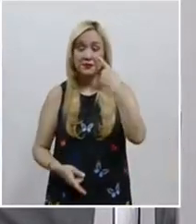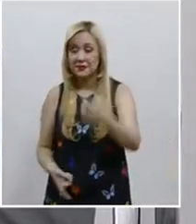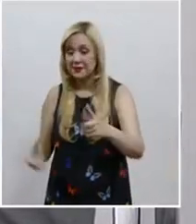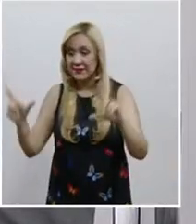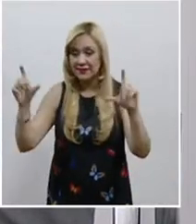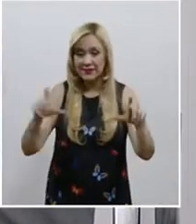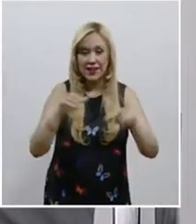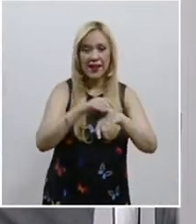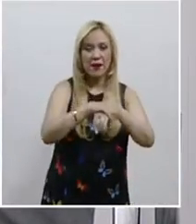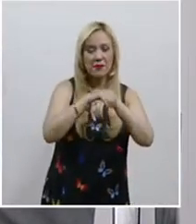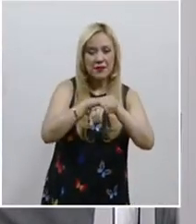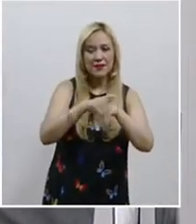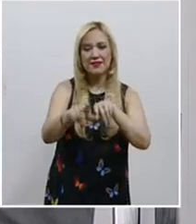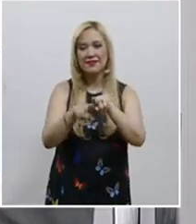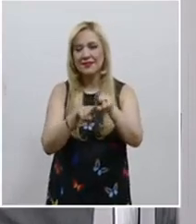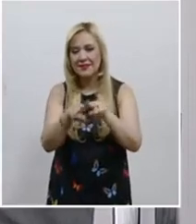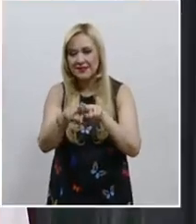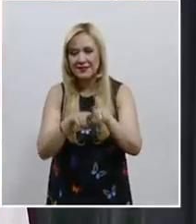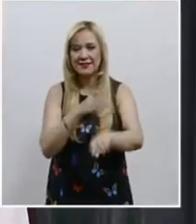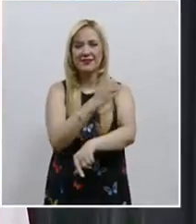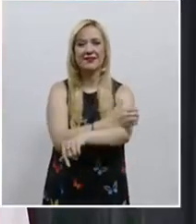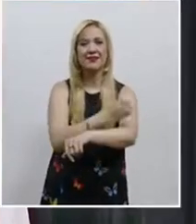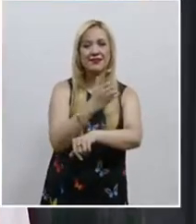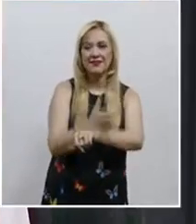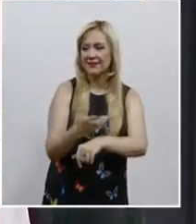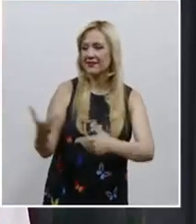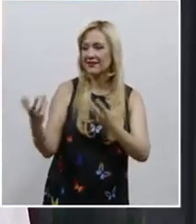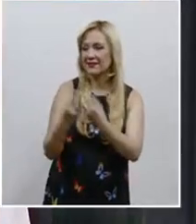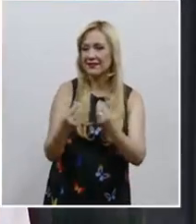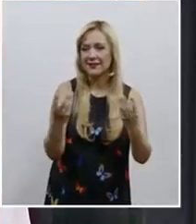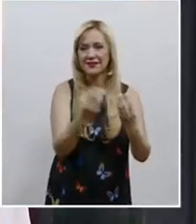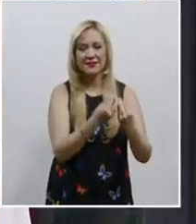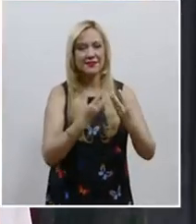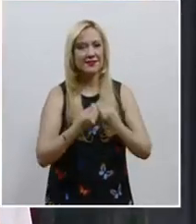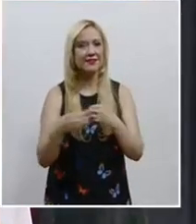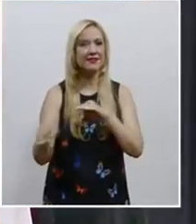sus amigos, a sus hermanos, a sus compañeros de lucha, de ideas,